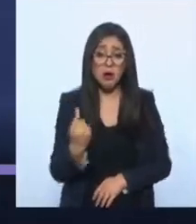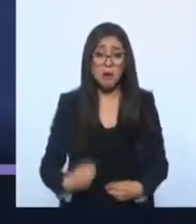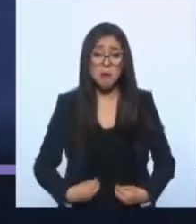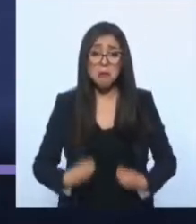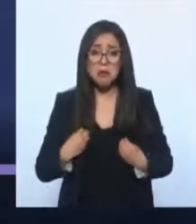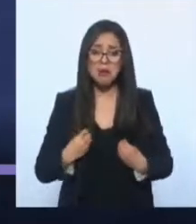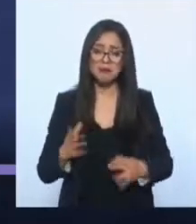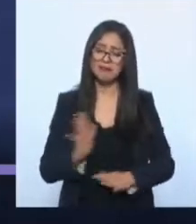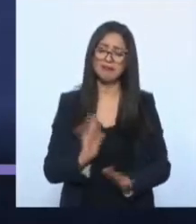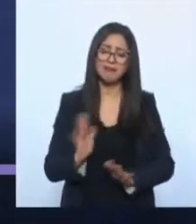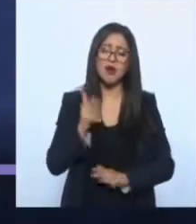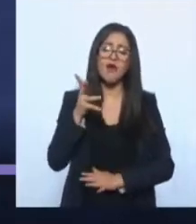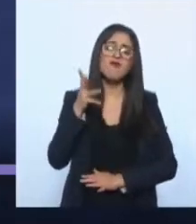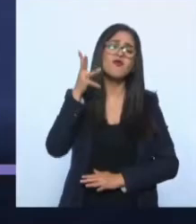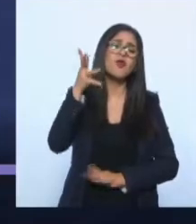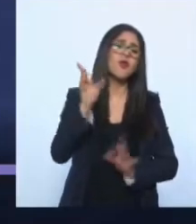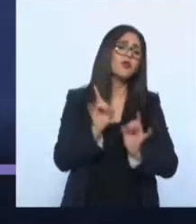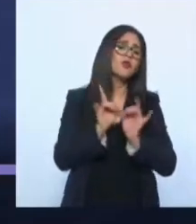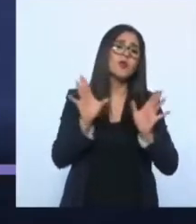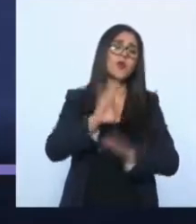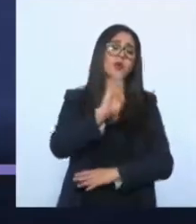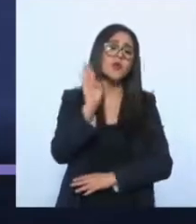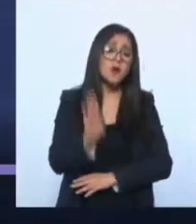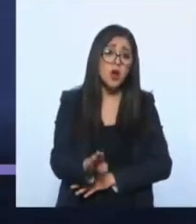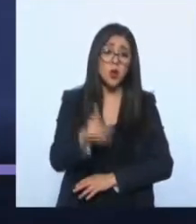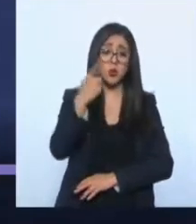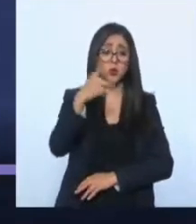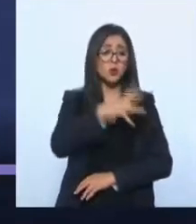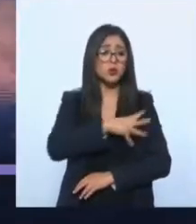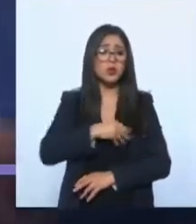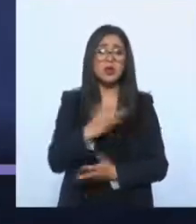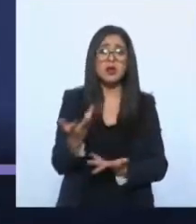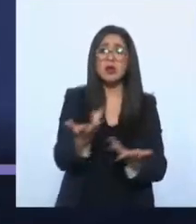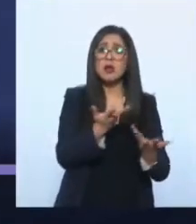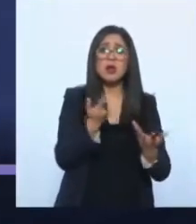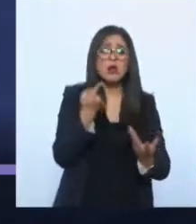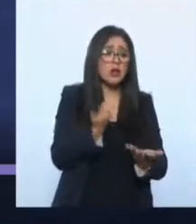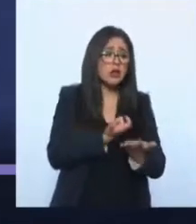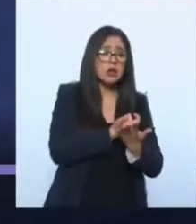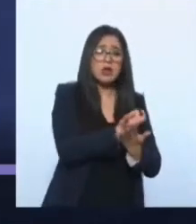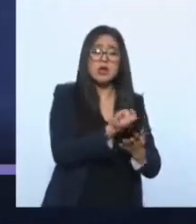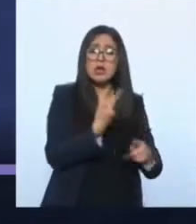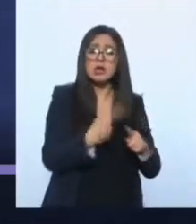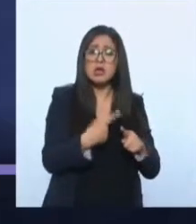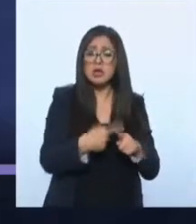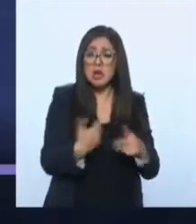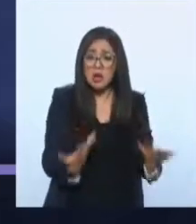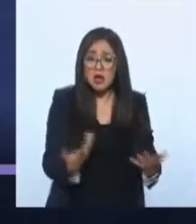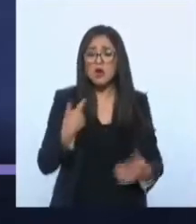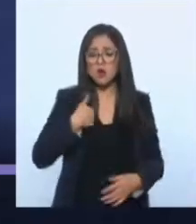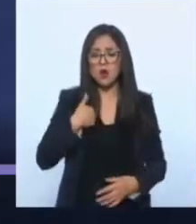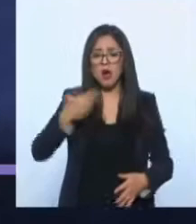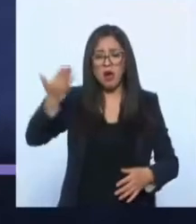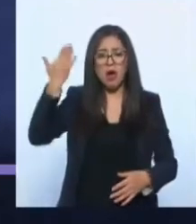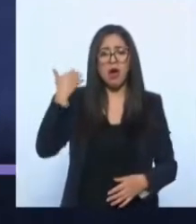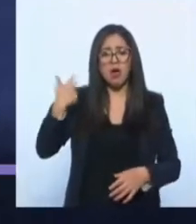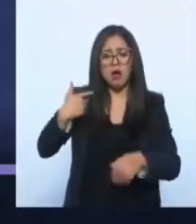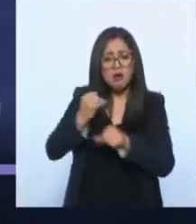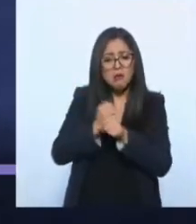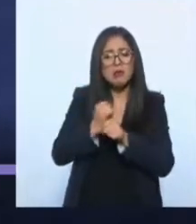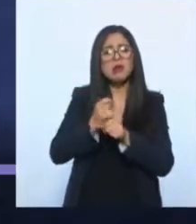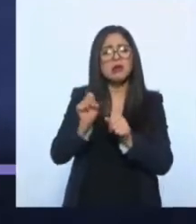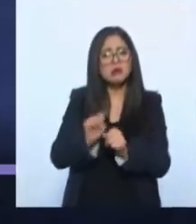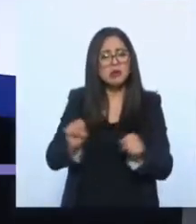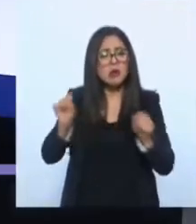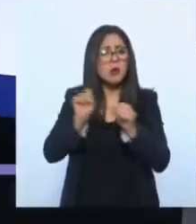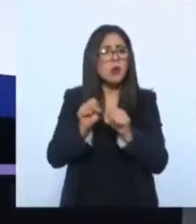el desamparo. Hay de verdad instrumentos, yo he hecho una investigación de algunos seguros de vida en donde ustedes pueden tener primas,